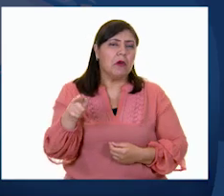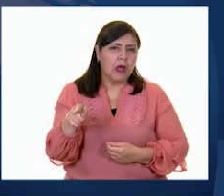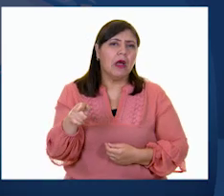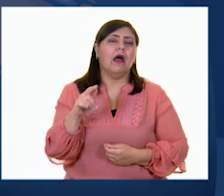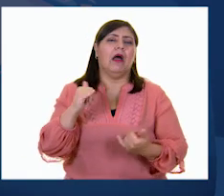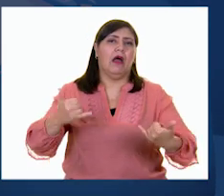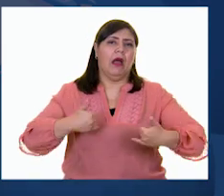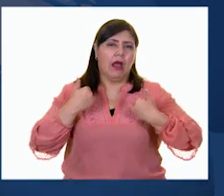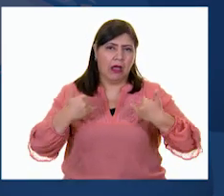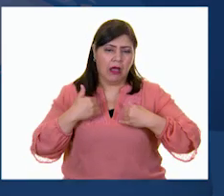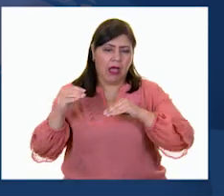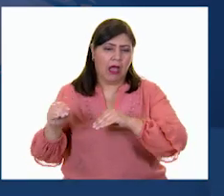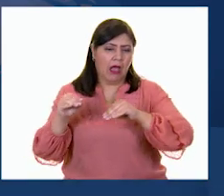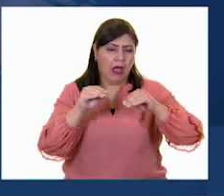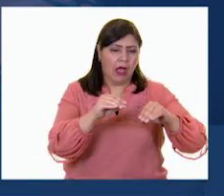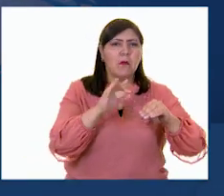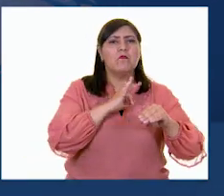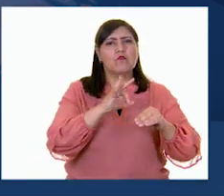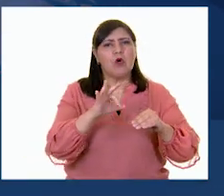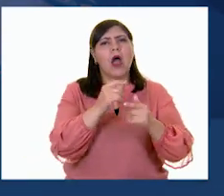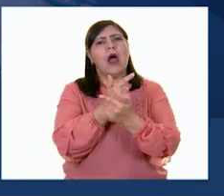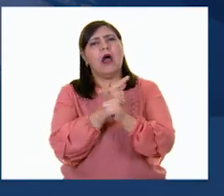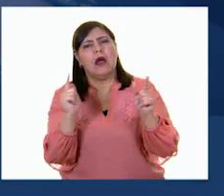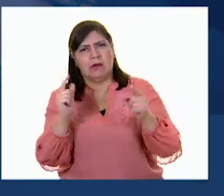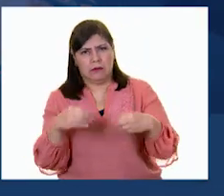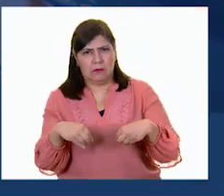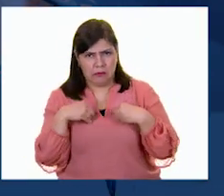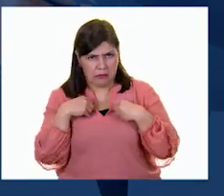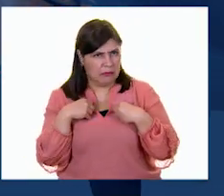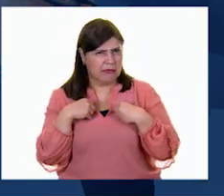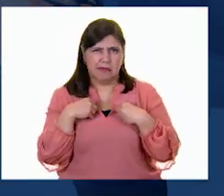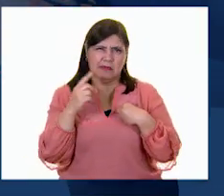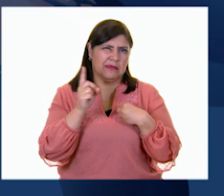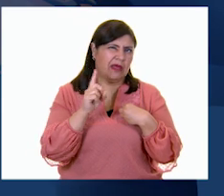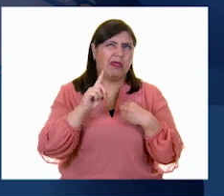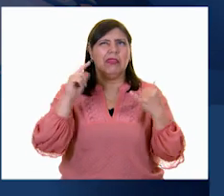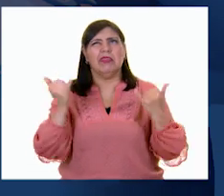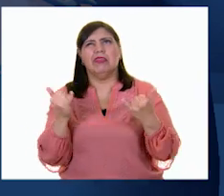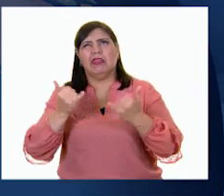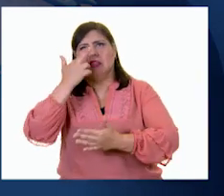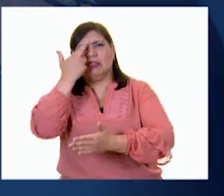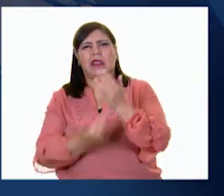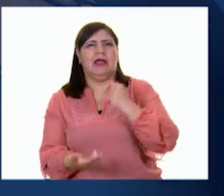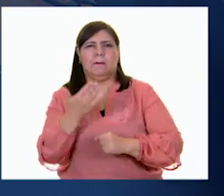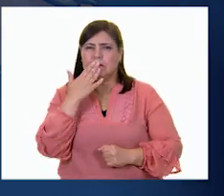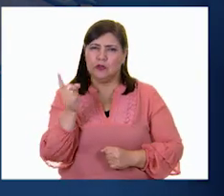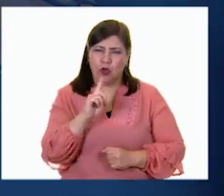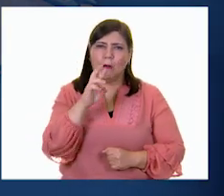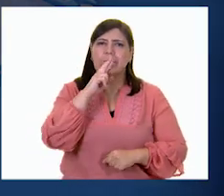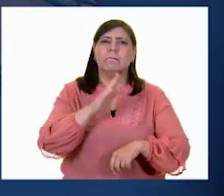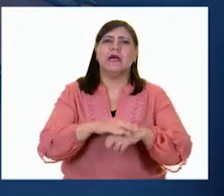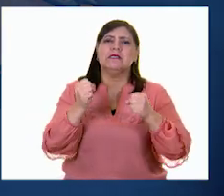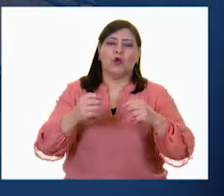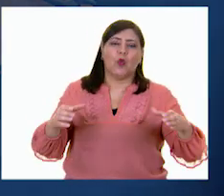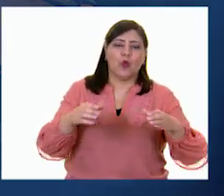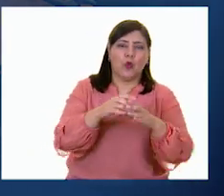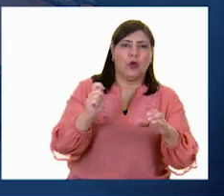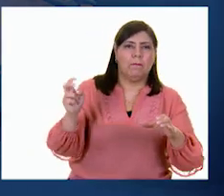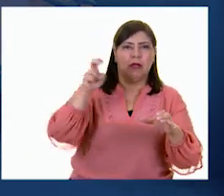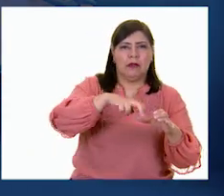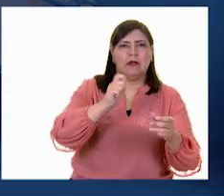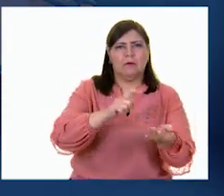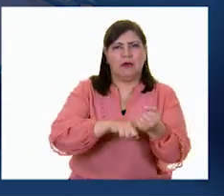a los jóvenes que vivan en completa libertad, lo cual da mal resultado generalmente. La mensualidad se paga